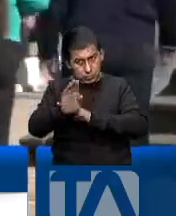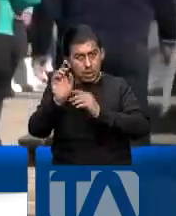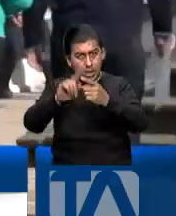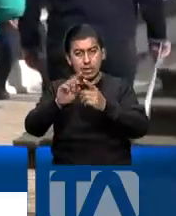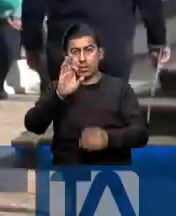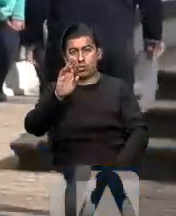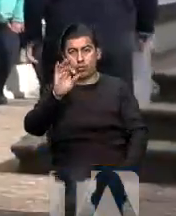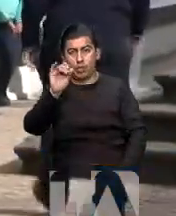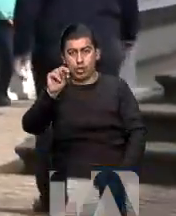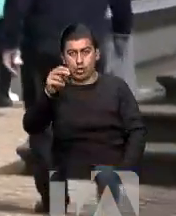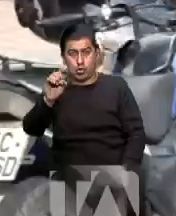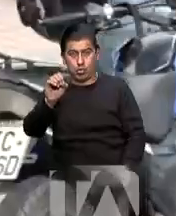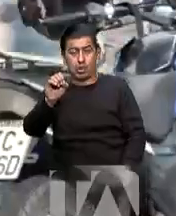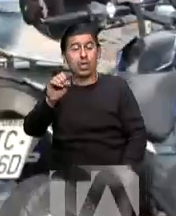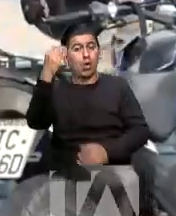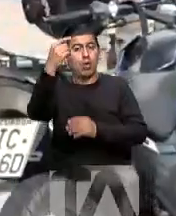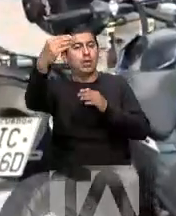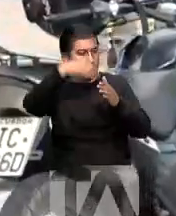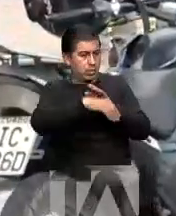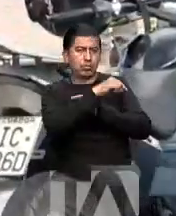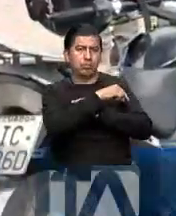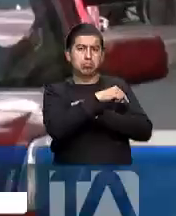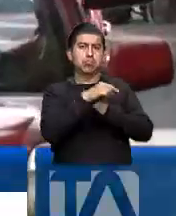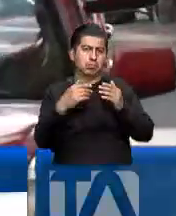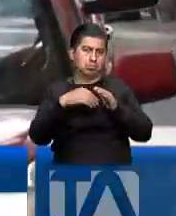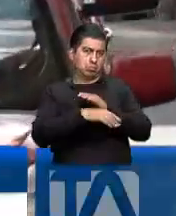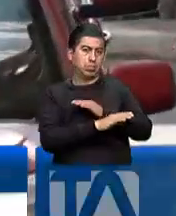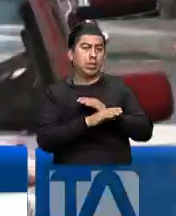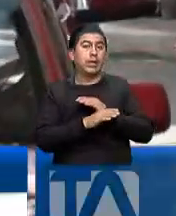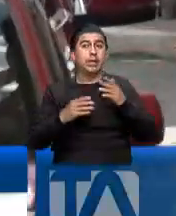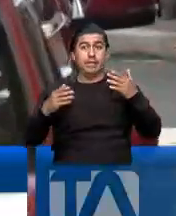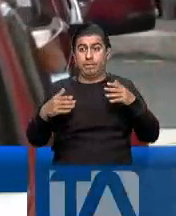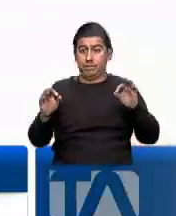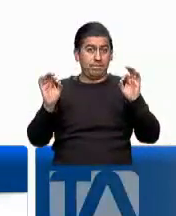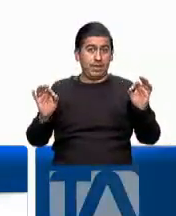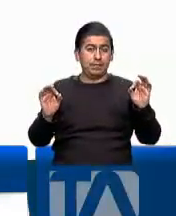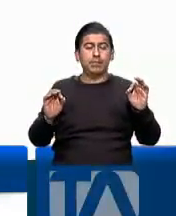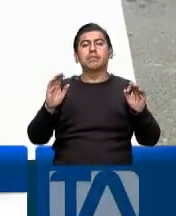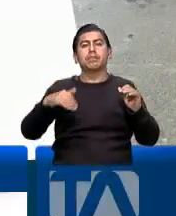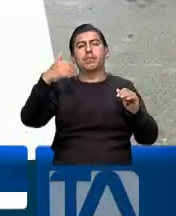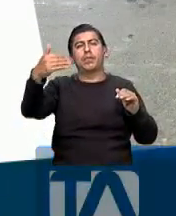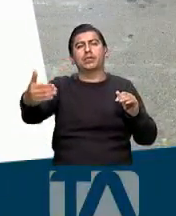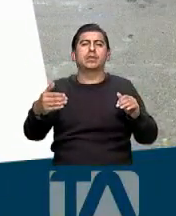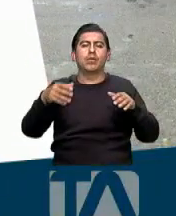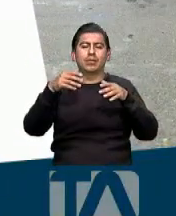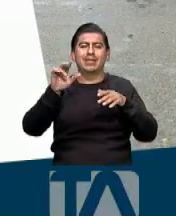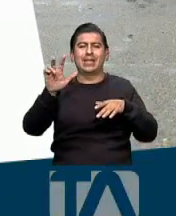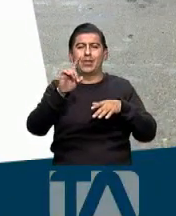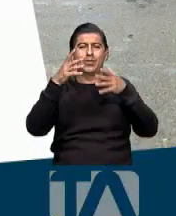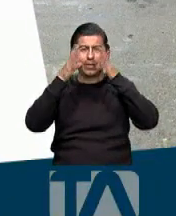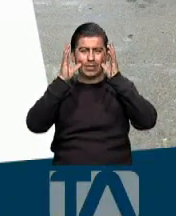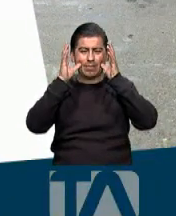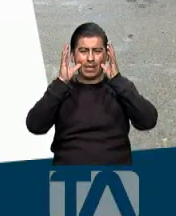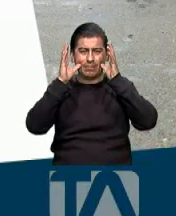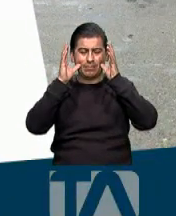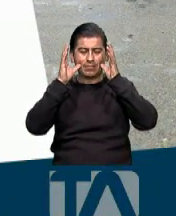Si la situación epidemiológica lo permite, el 31 de diciembre se pondrá en marcha la segunda fase. Esta contempla incorporar al Puente